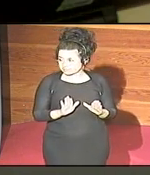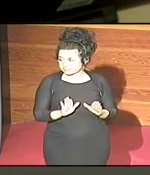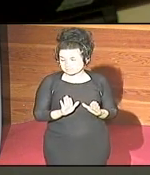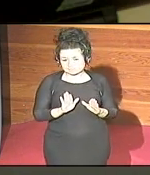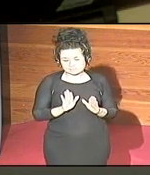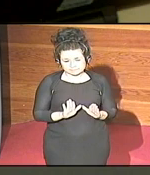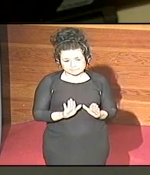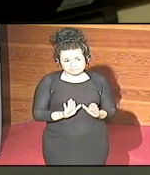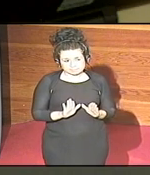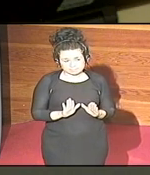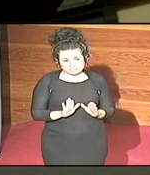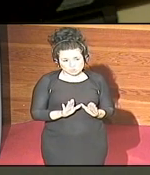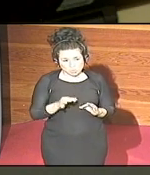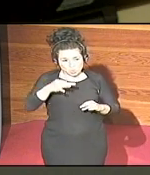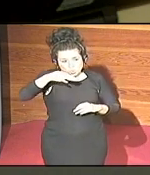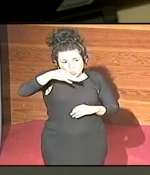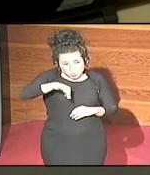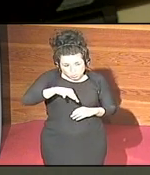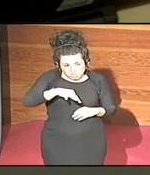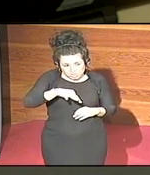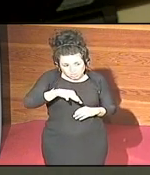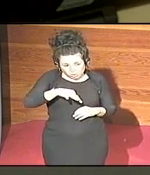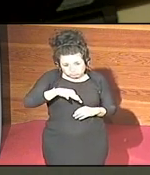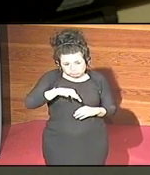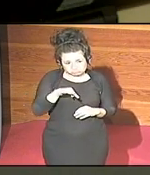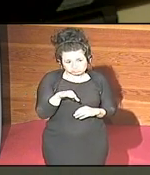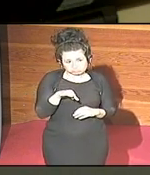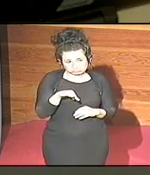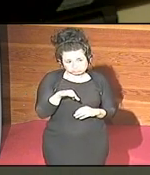sino todo lo único que mide